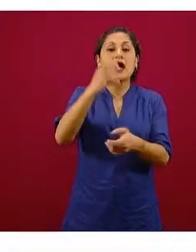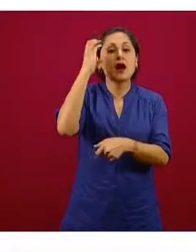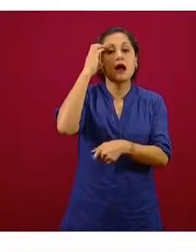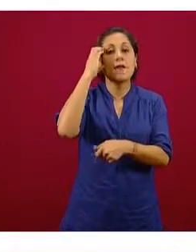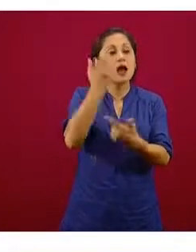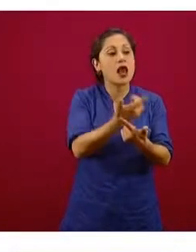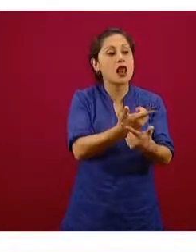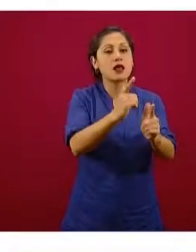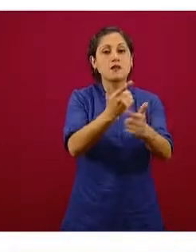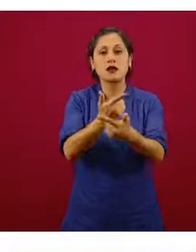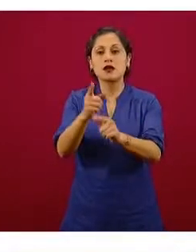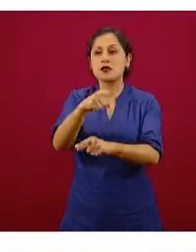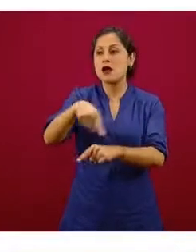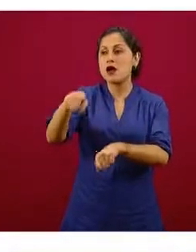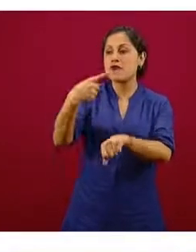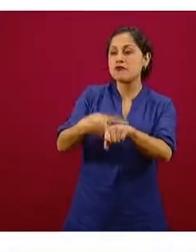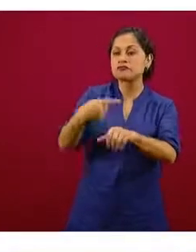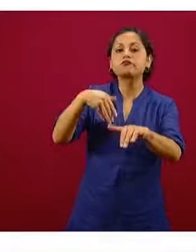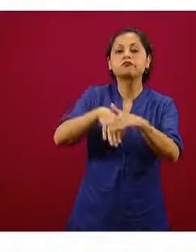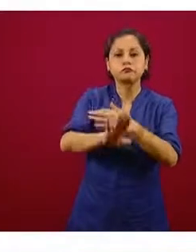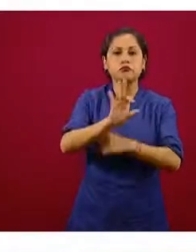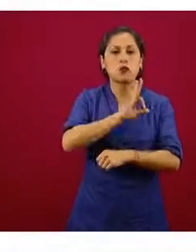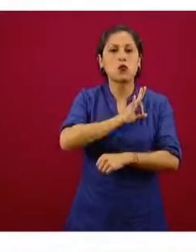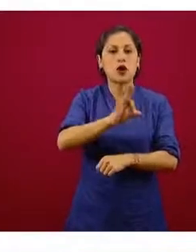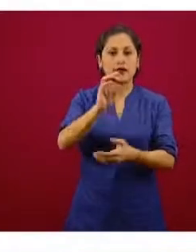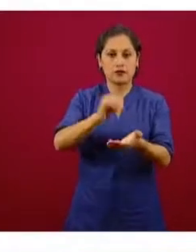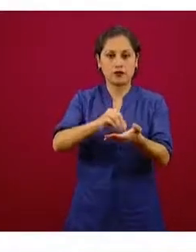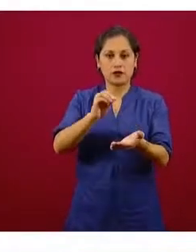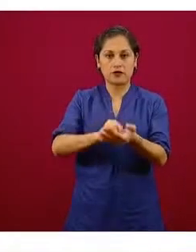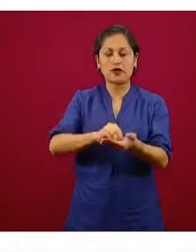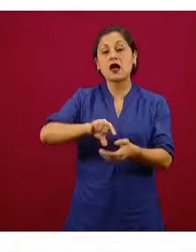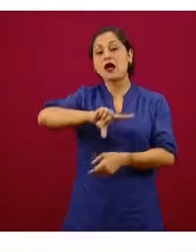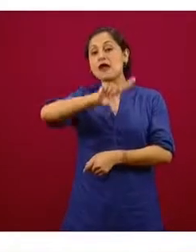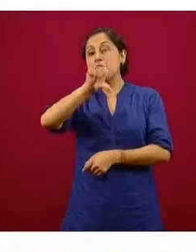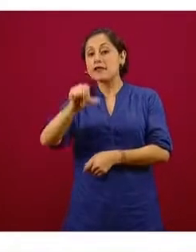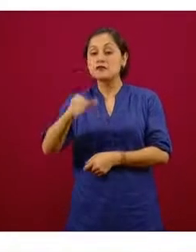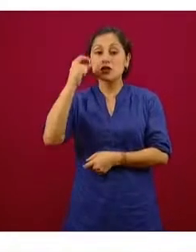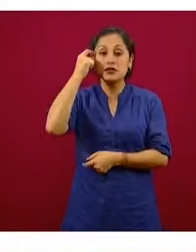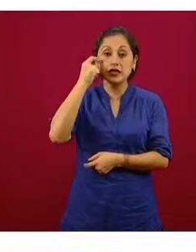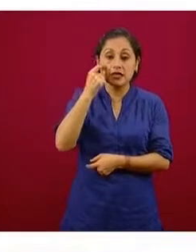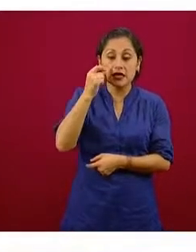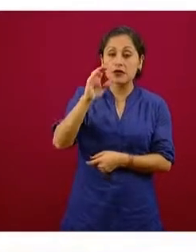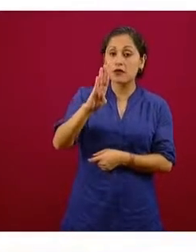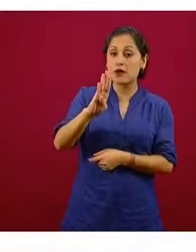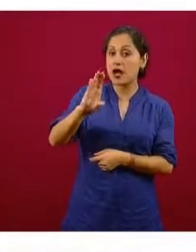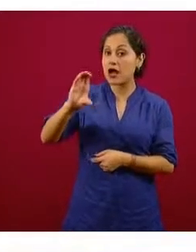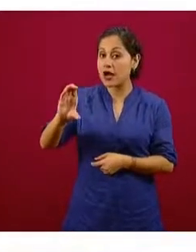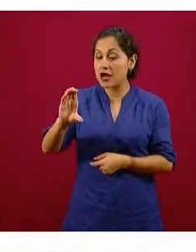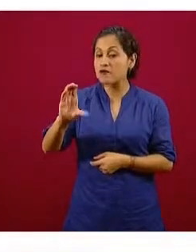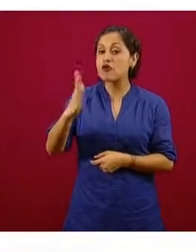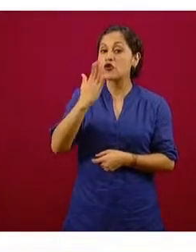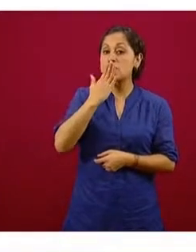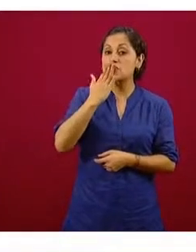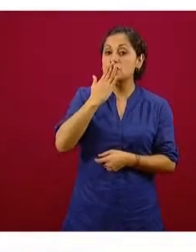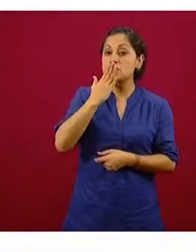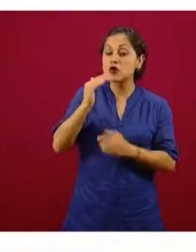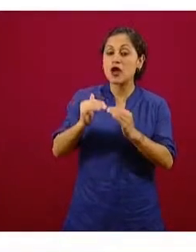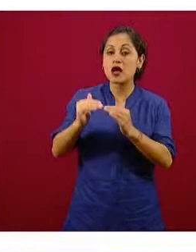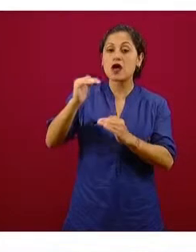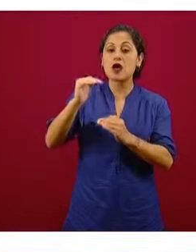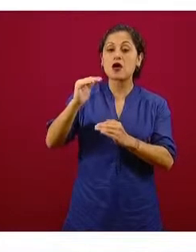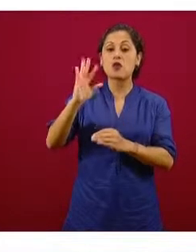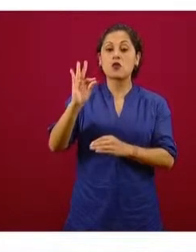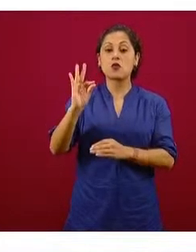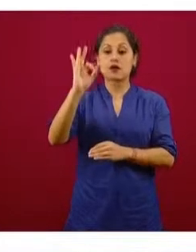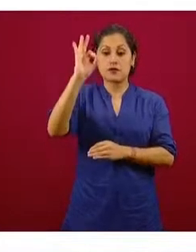recibir personas, y luego siguen Guerrero y Baja California, Sonora, con arriba del 50% de